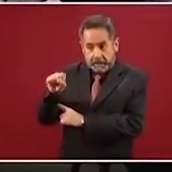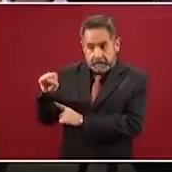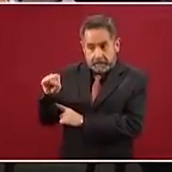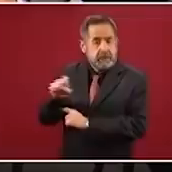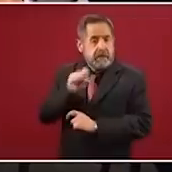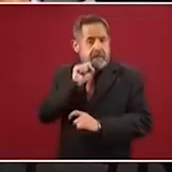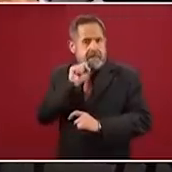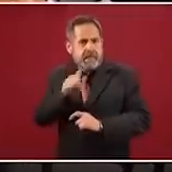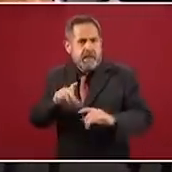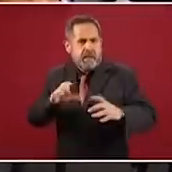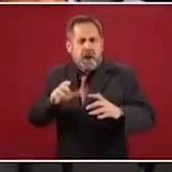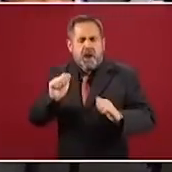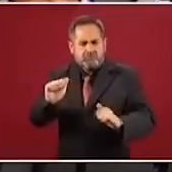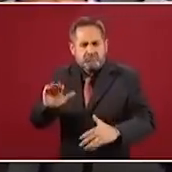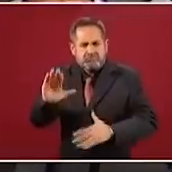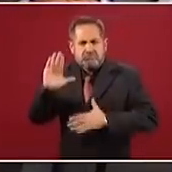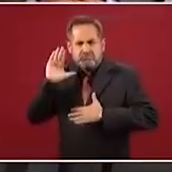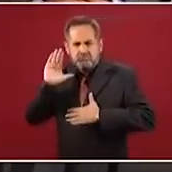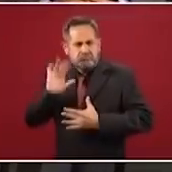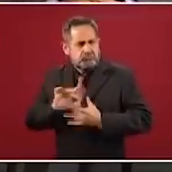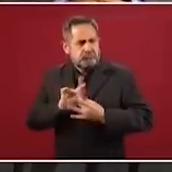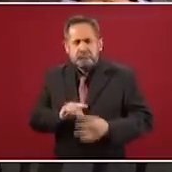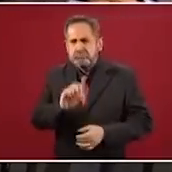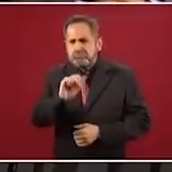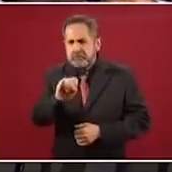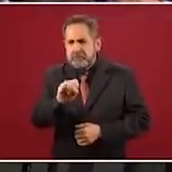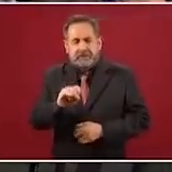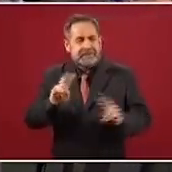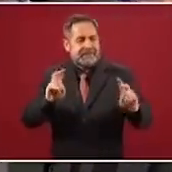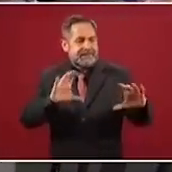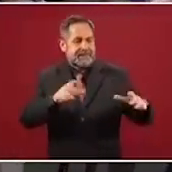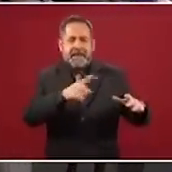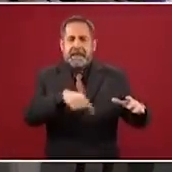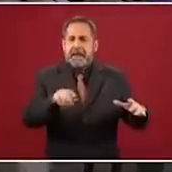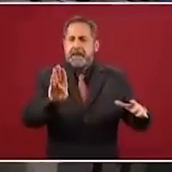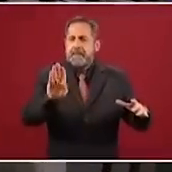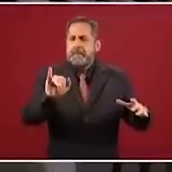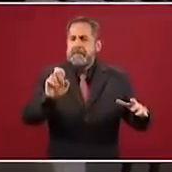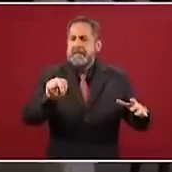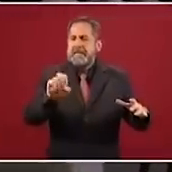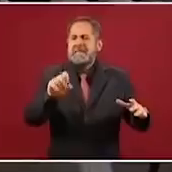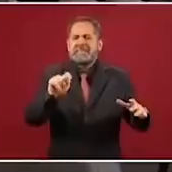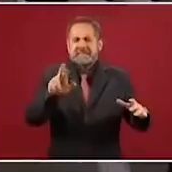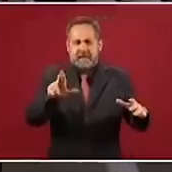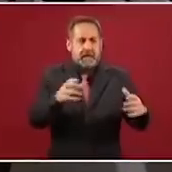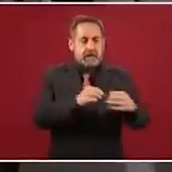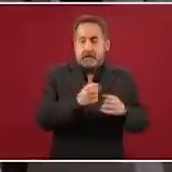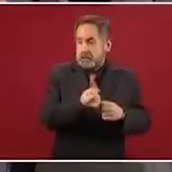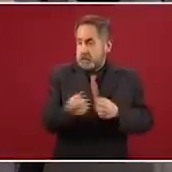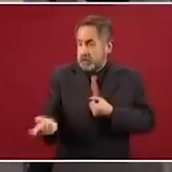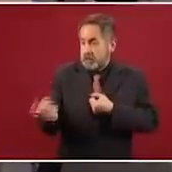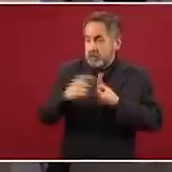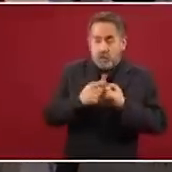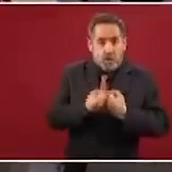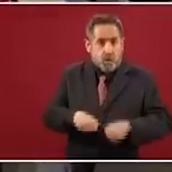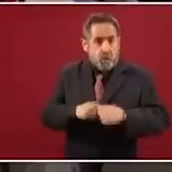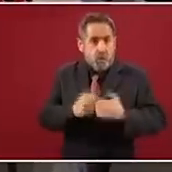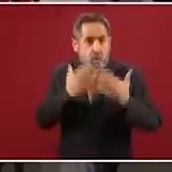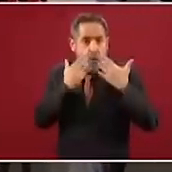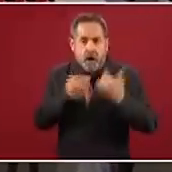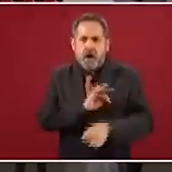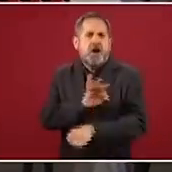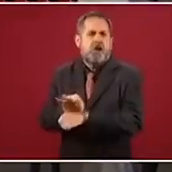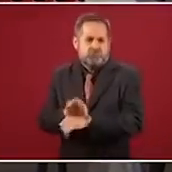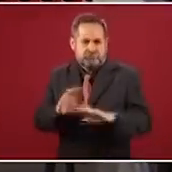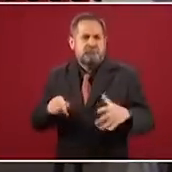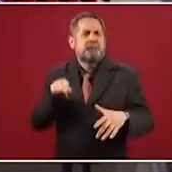Social, también está comprometido en su rama bienestar con la población no asegurada. Y uno de los elementos que tiene IMSS